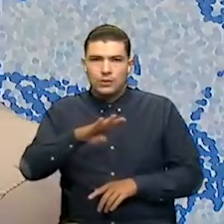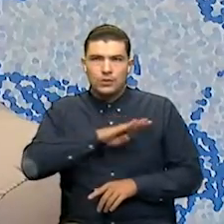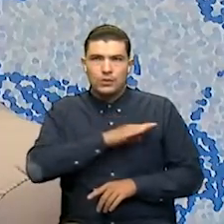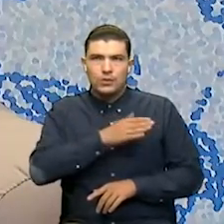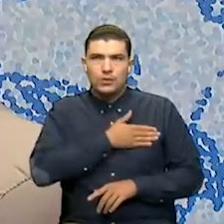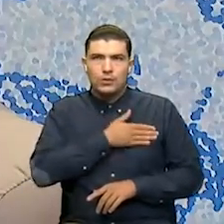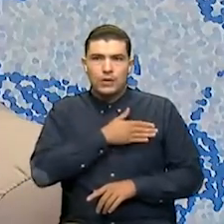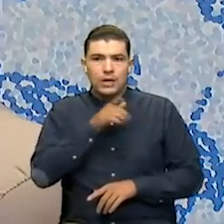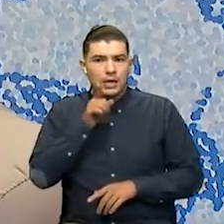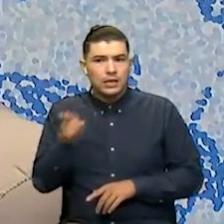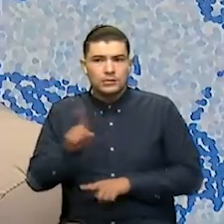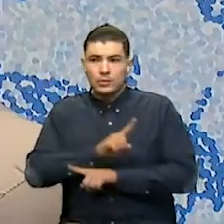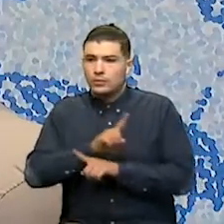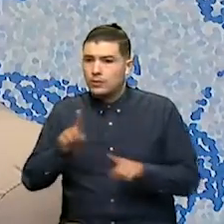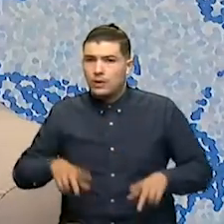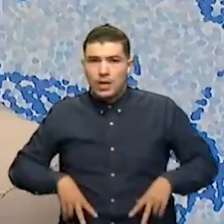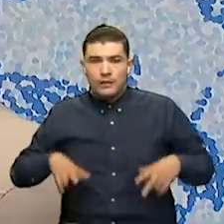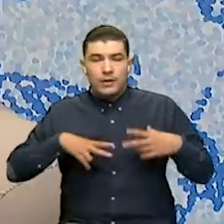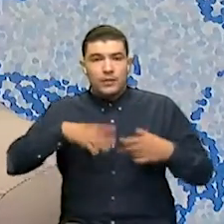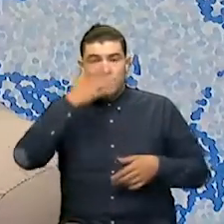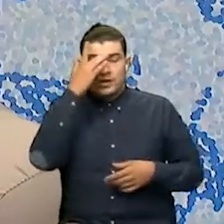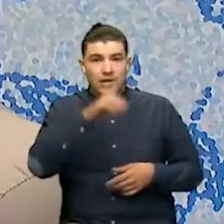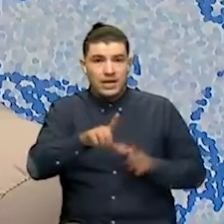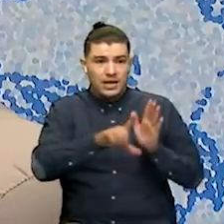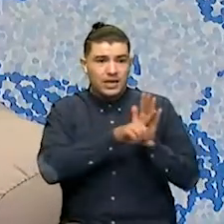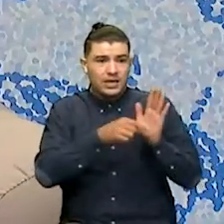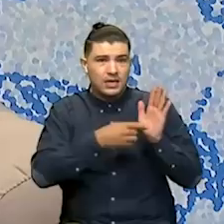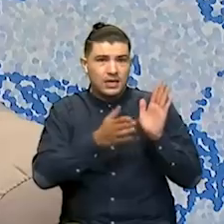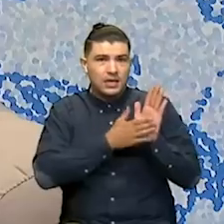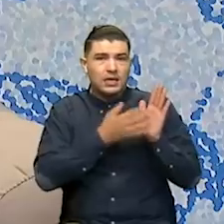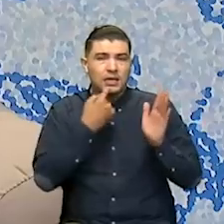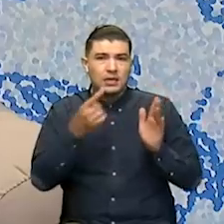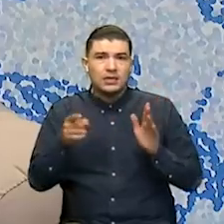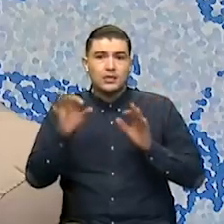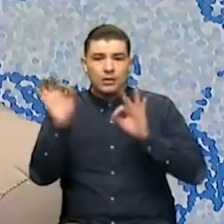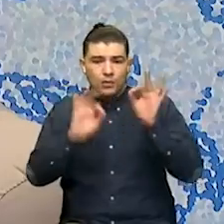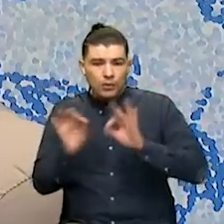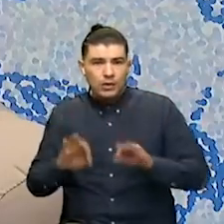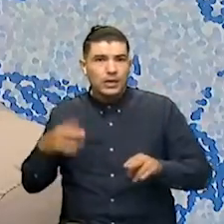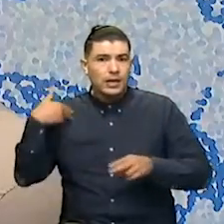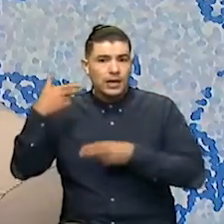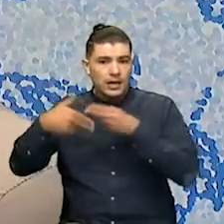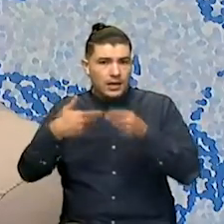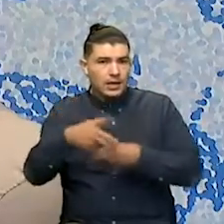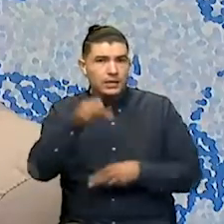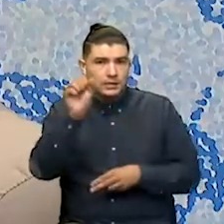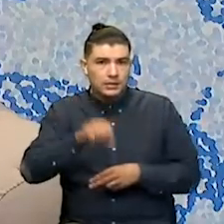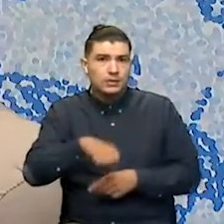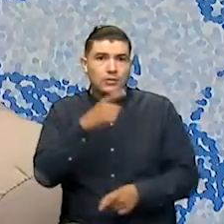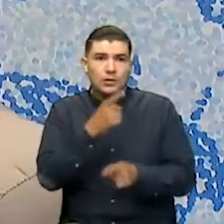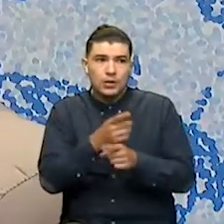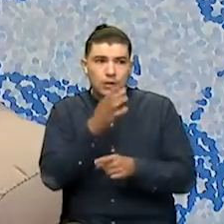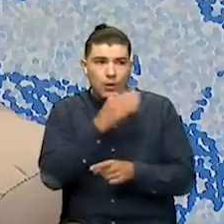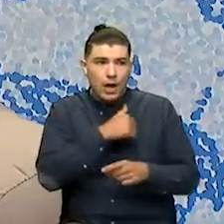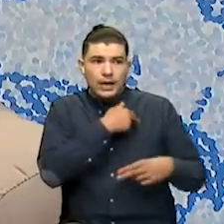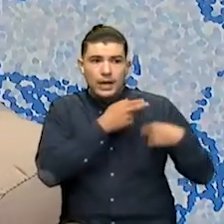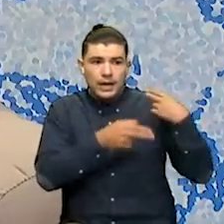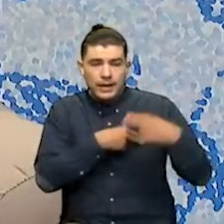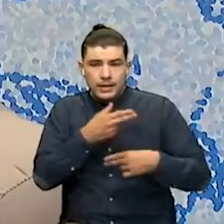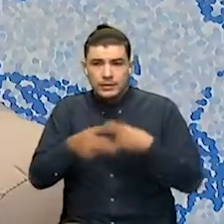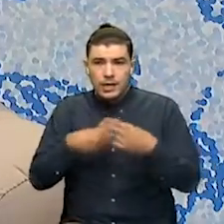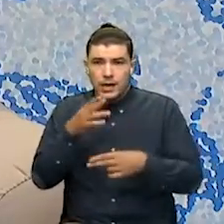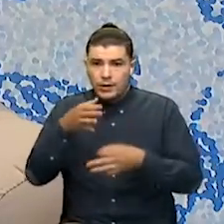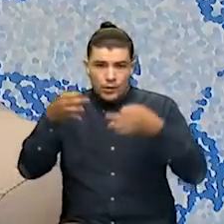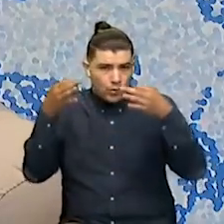pasa en la vida real, porque la ley ha establecido lo que decía el doc, los órdenes sucesorales. Y si no se ha repartido, si el testamento